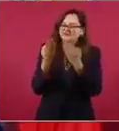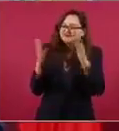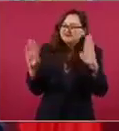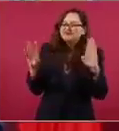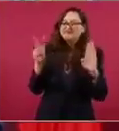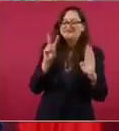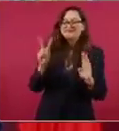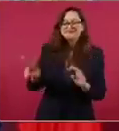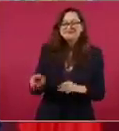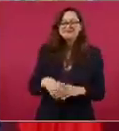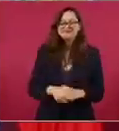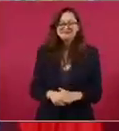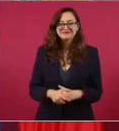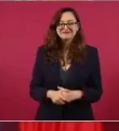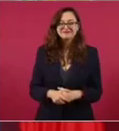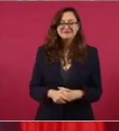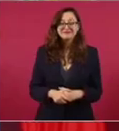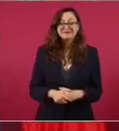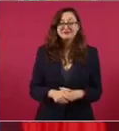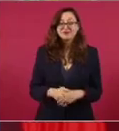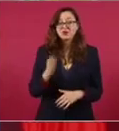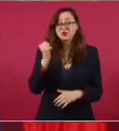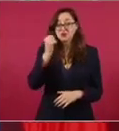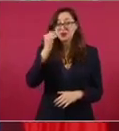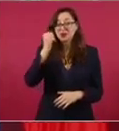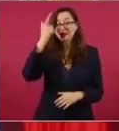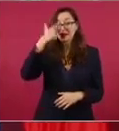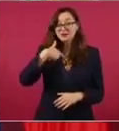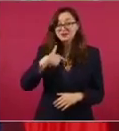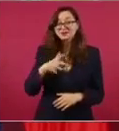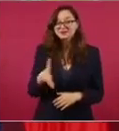Pero como a las 9 de la noche,